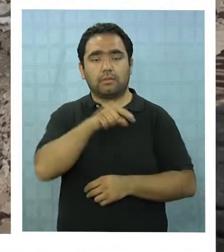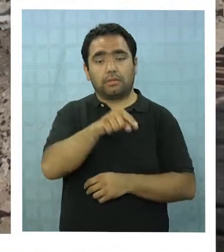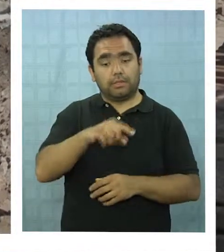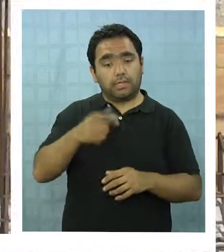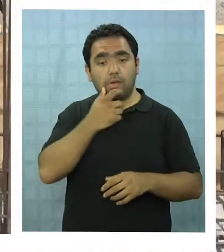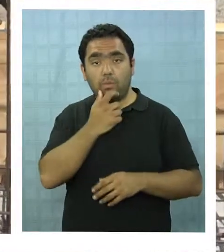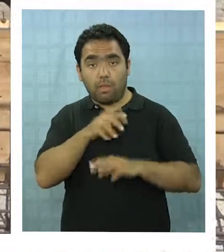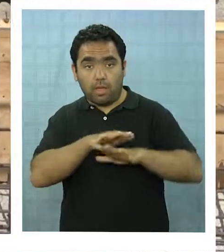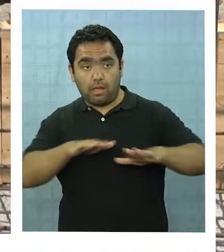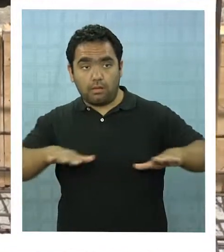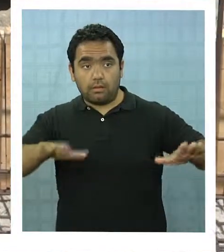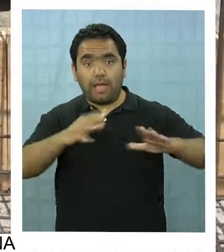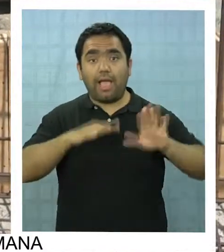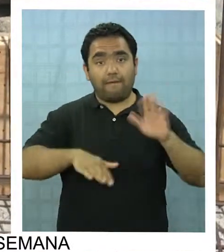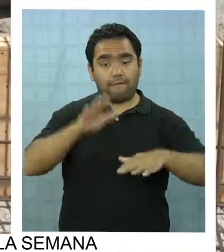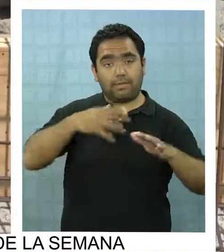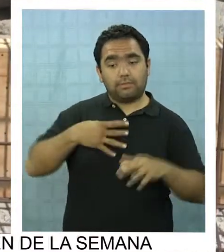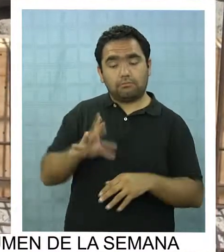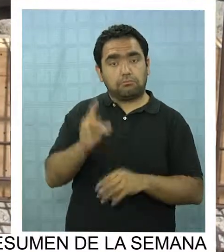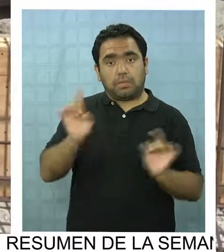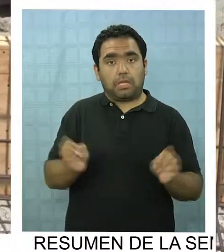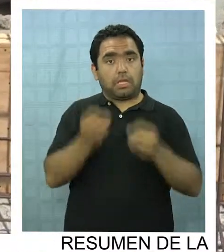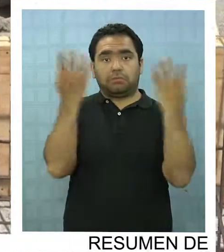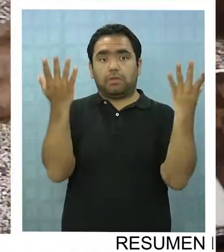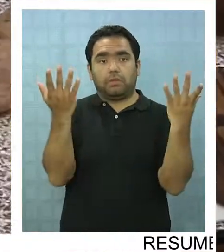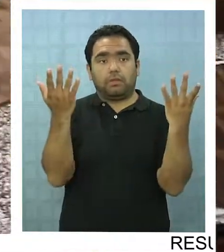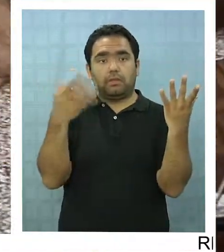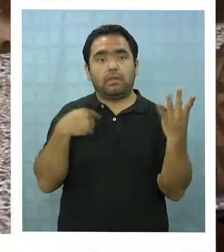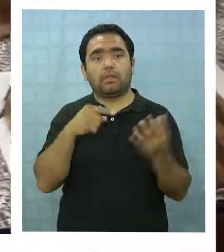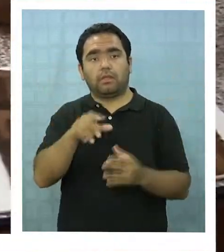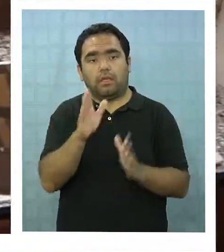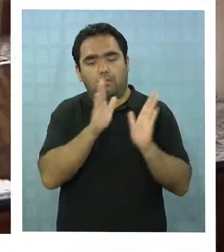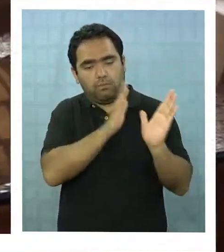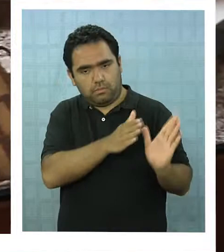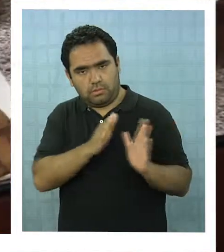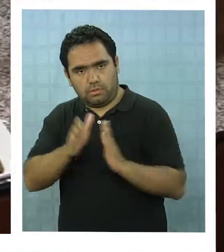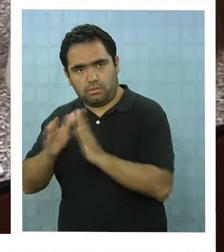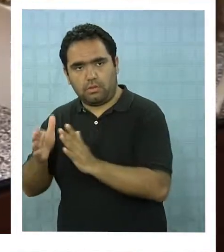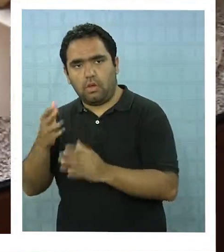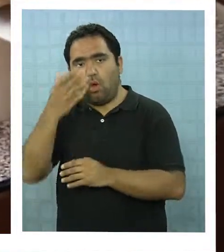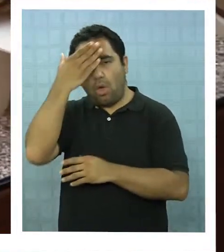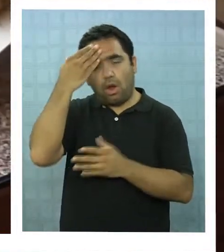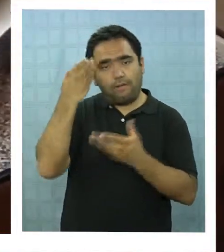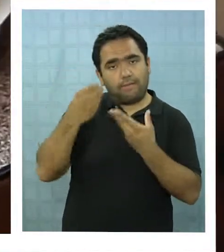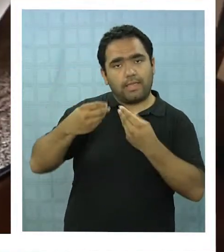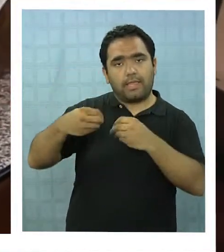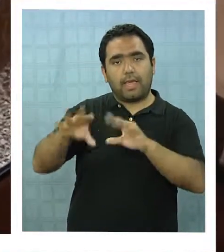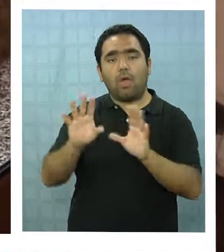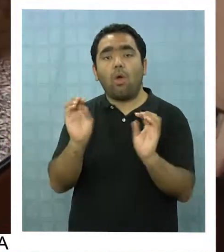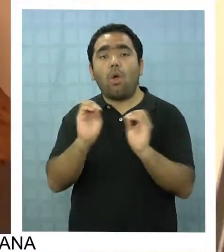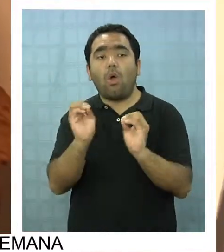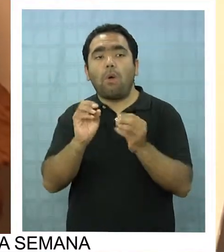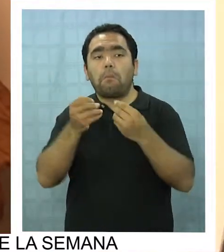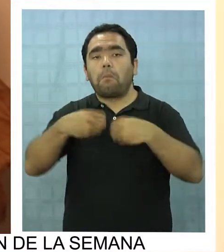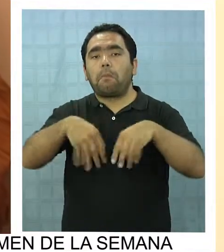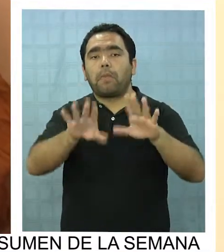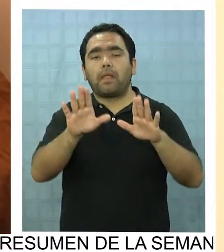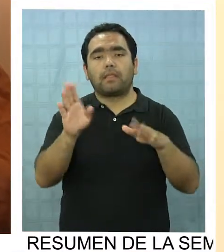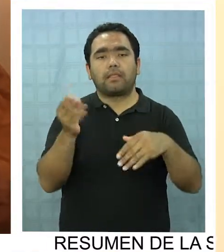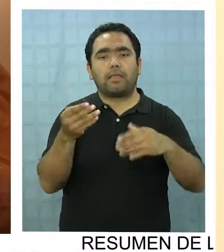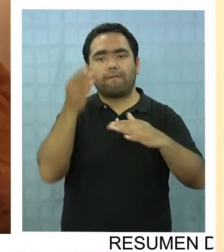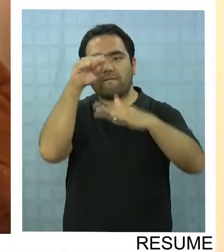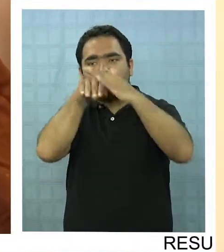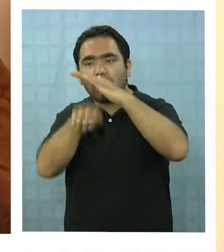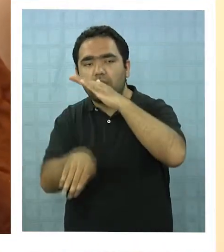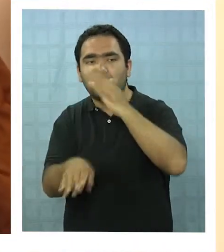que muchas veces son descubiertos por casualidad y por los protocolos que dan olvidados o perdidos en bodegas por lo que muchas veces